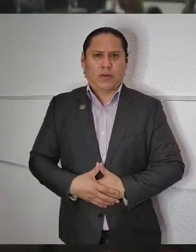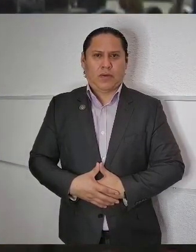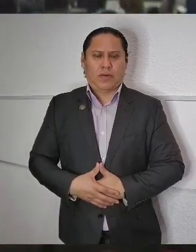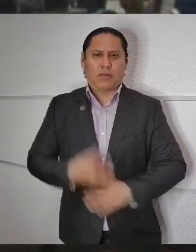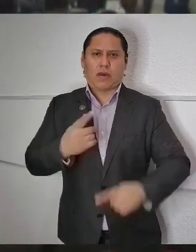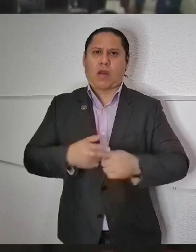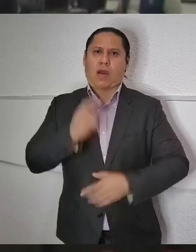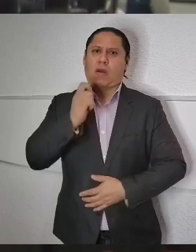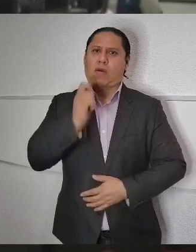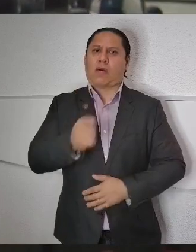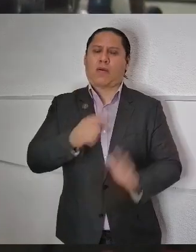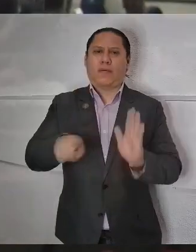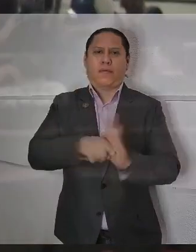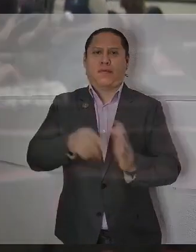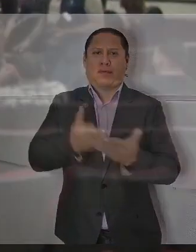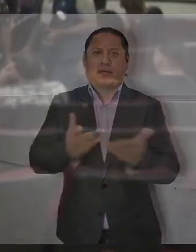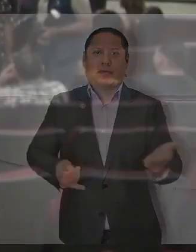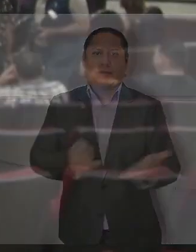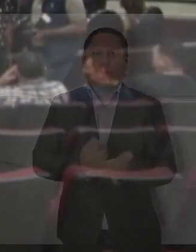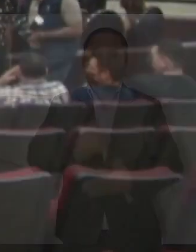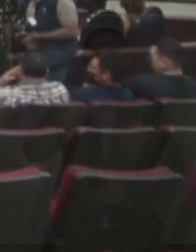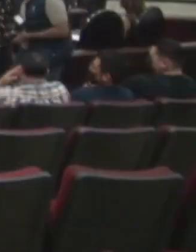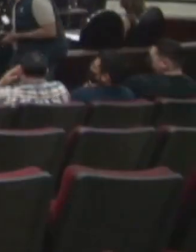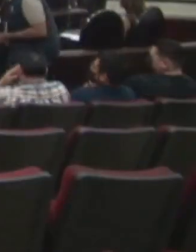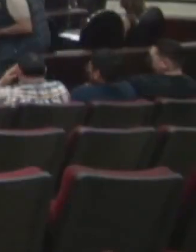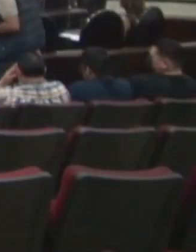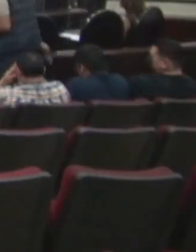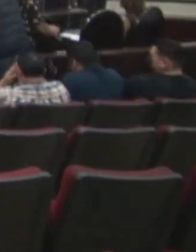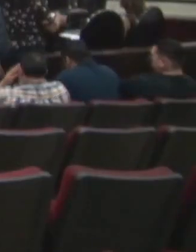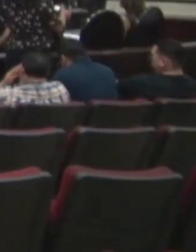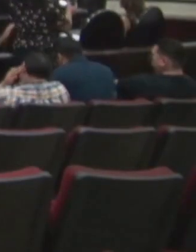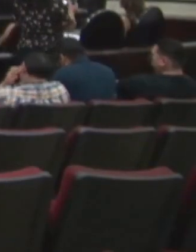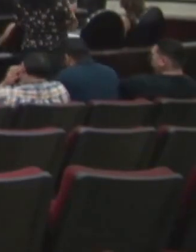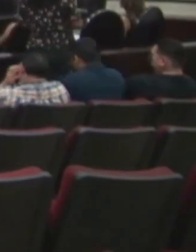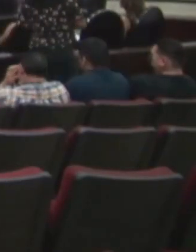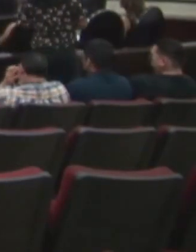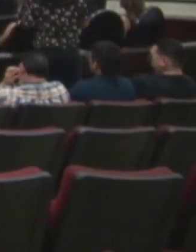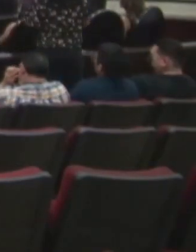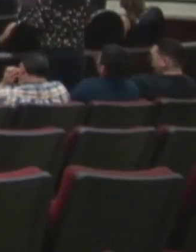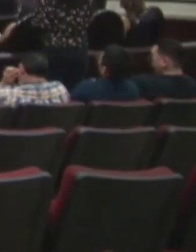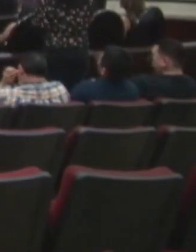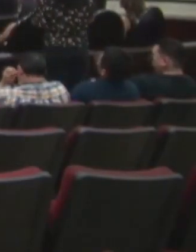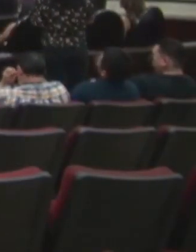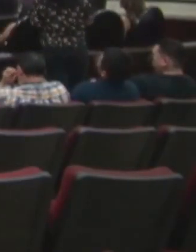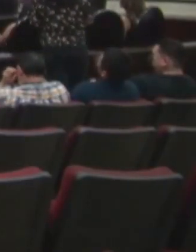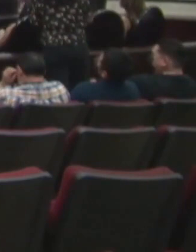Los que estén por la negativa, sírvanse manifestarlo levantando la mano.